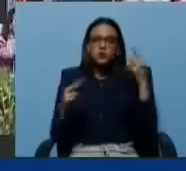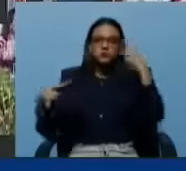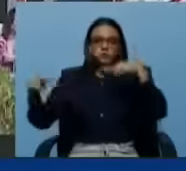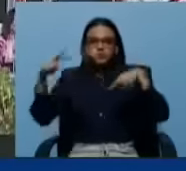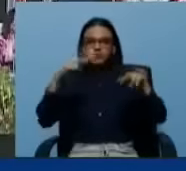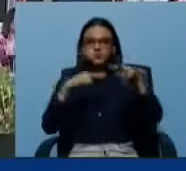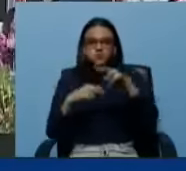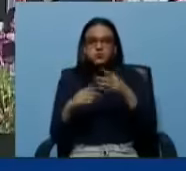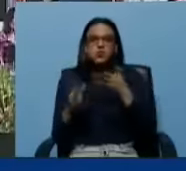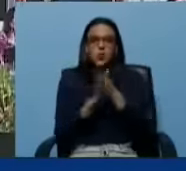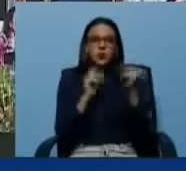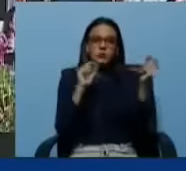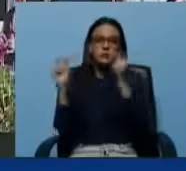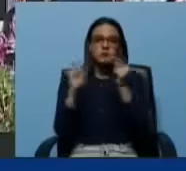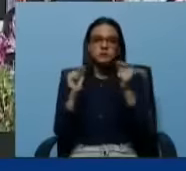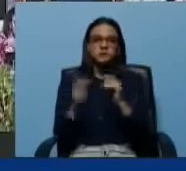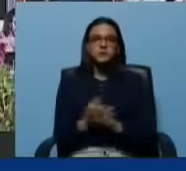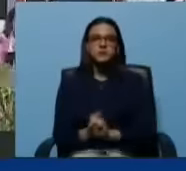compañera